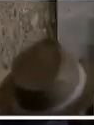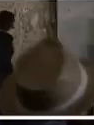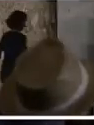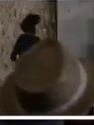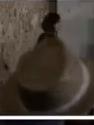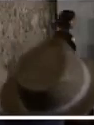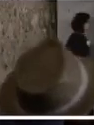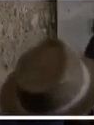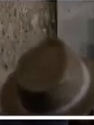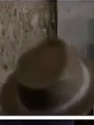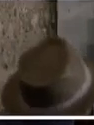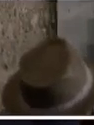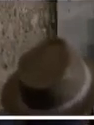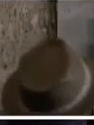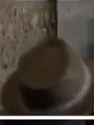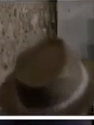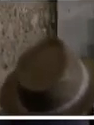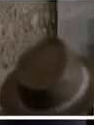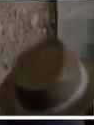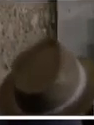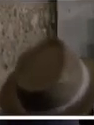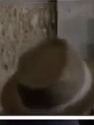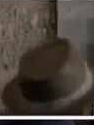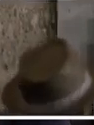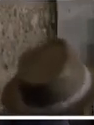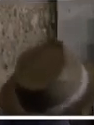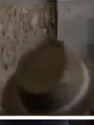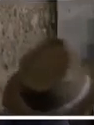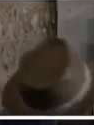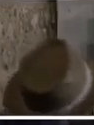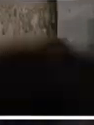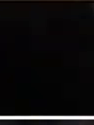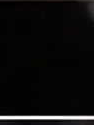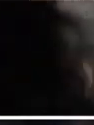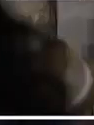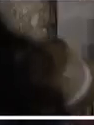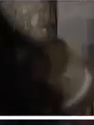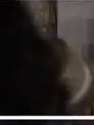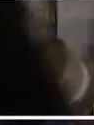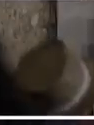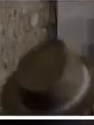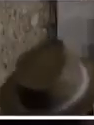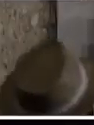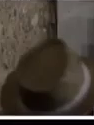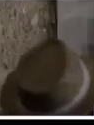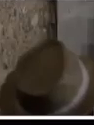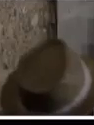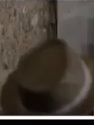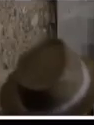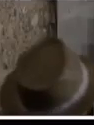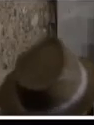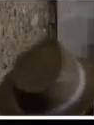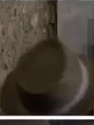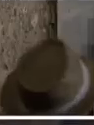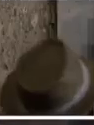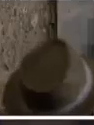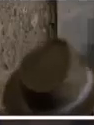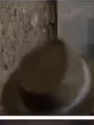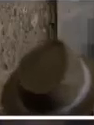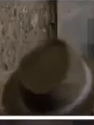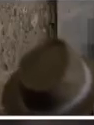o a los caminos Quién le puso a la alondra tan triste